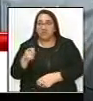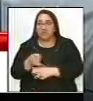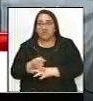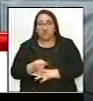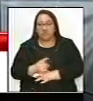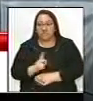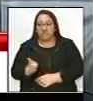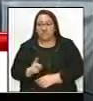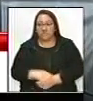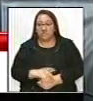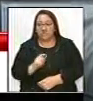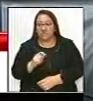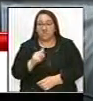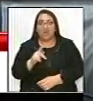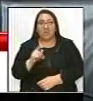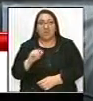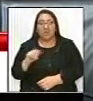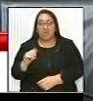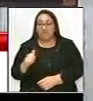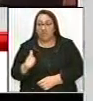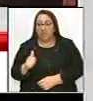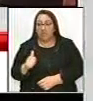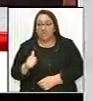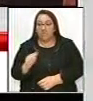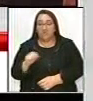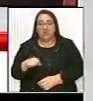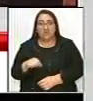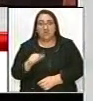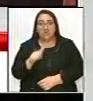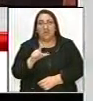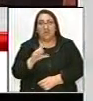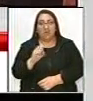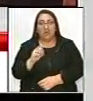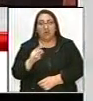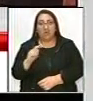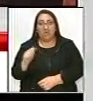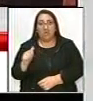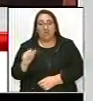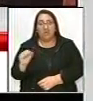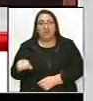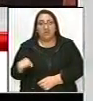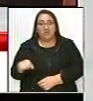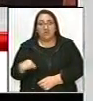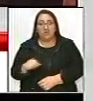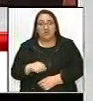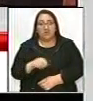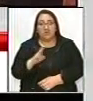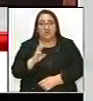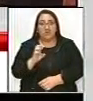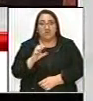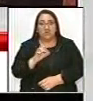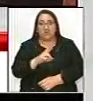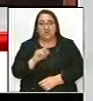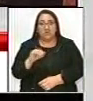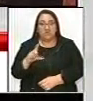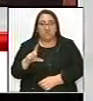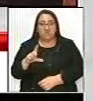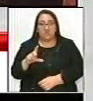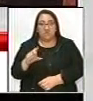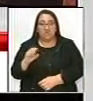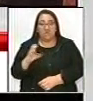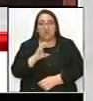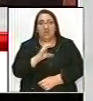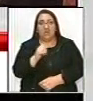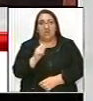no. Takayama Jiménez. Takayama Jiménez, sí. Alcortasuero. Alcortasuero, sí. Becerril Rodríguez.